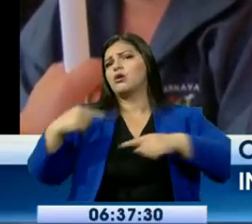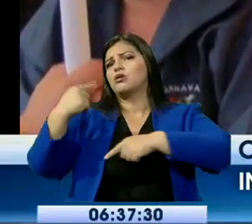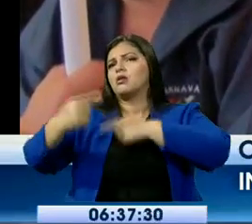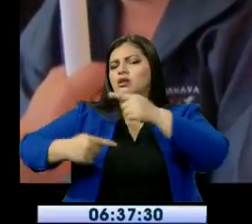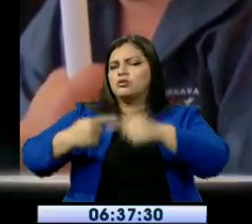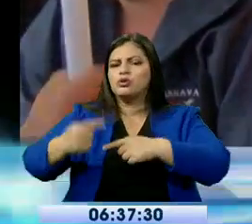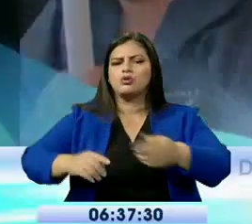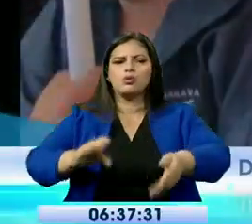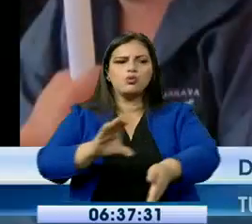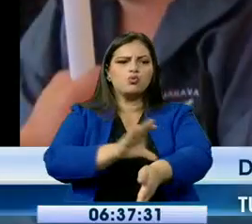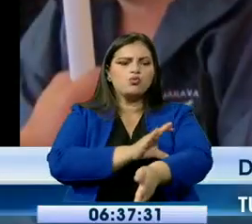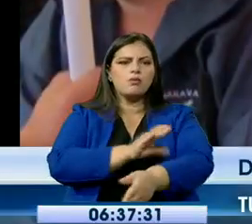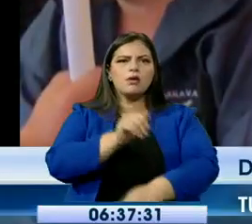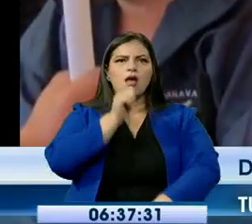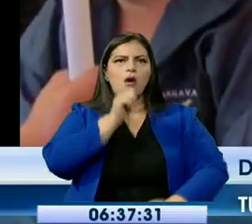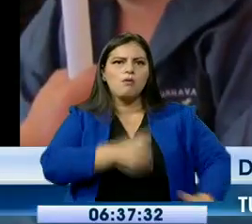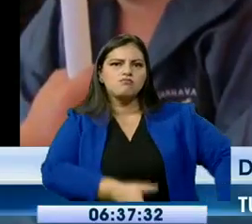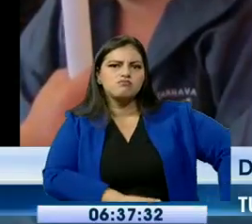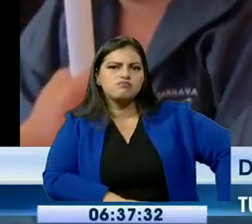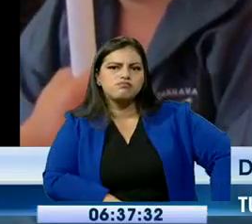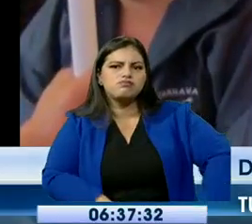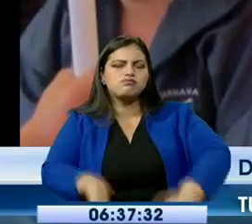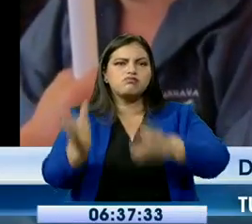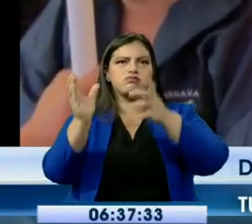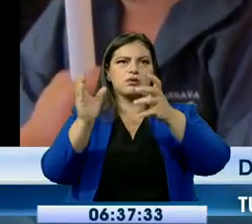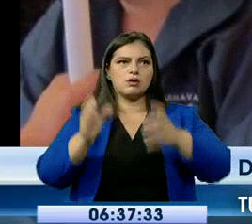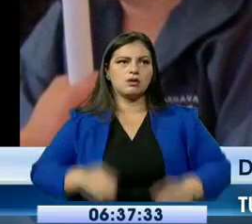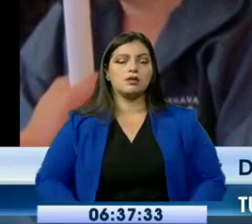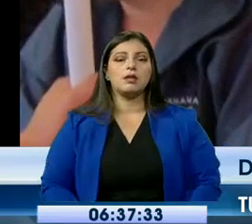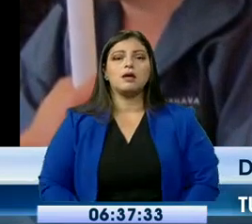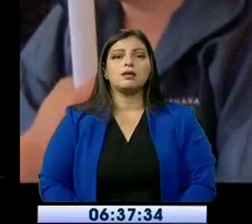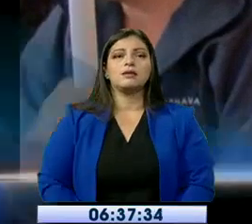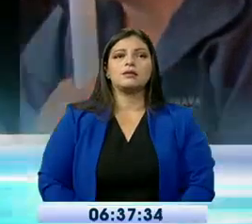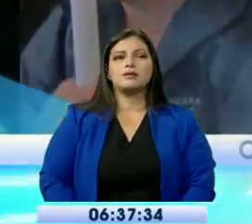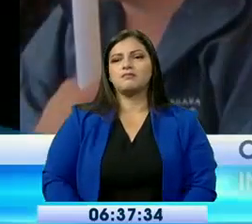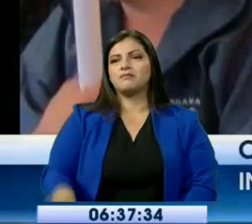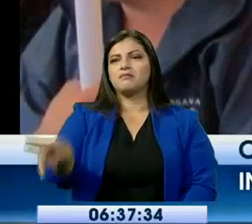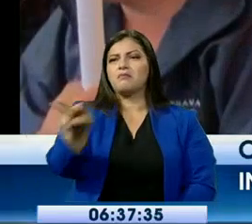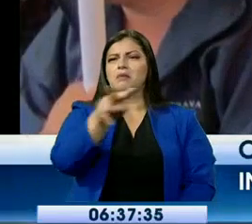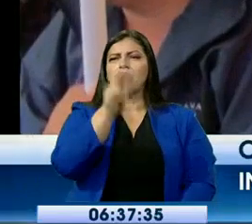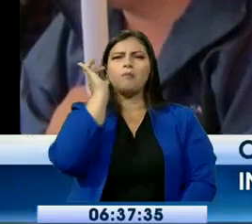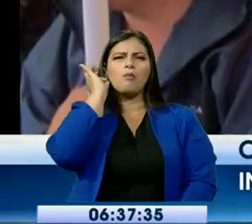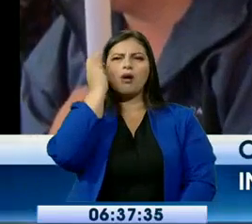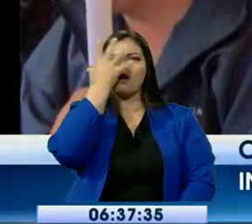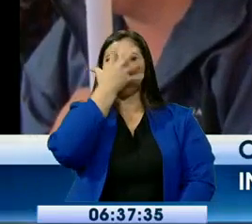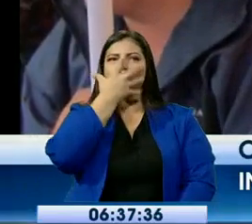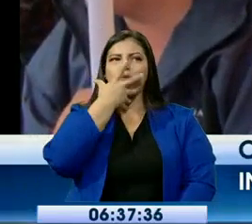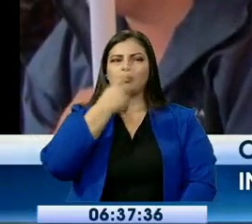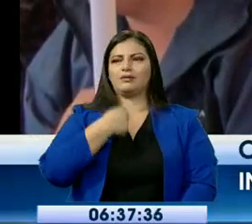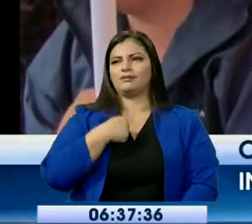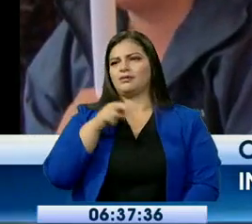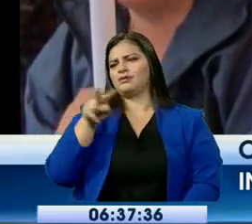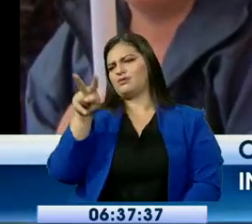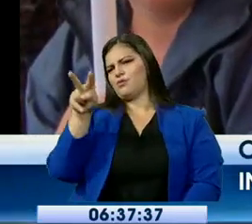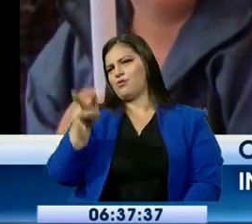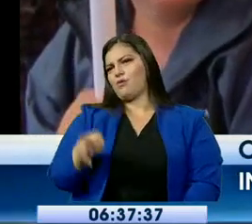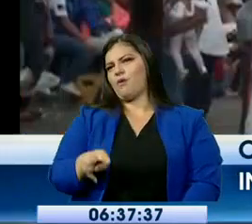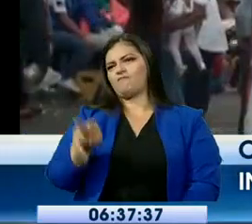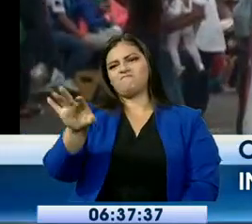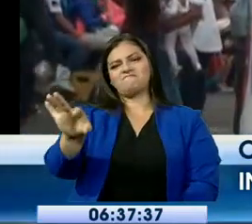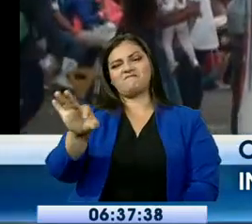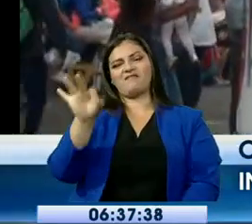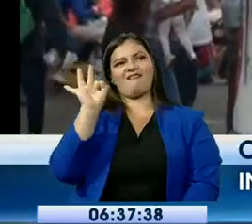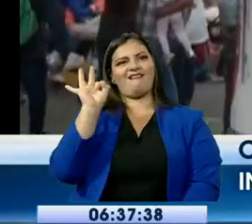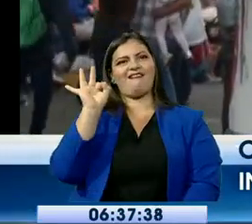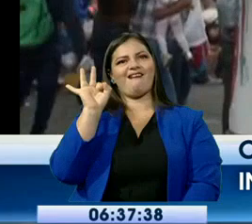nos acoge a propios extraños? Las mujeres de acá muy hermosas, tales así que me capturó una y acá estamos disfrutando de estas hermosas fiestas. La